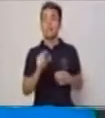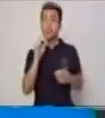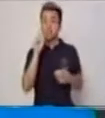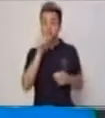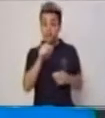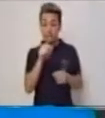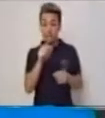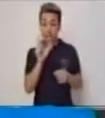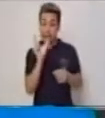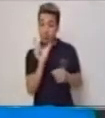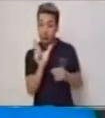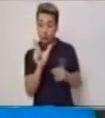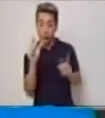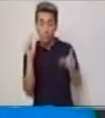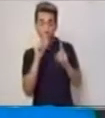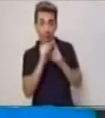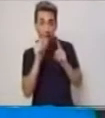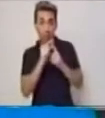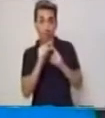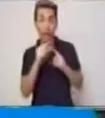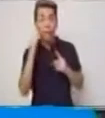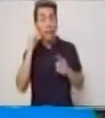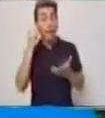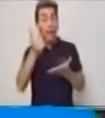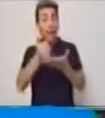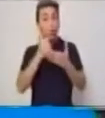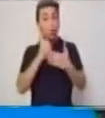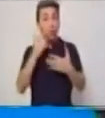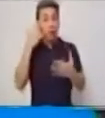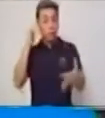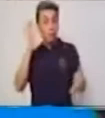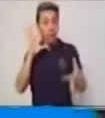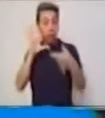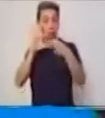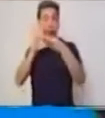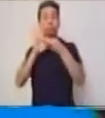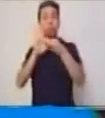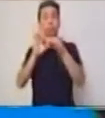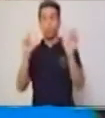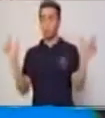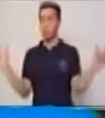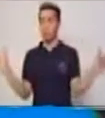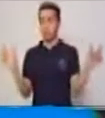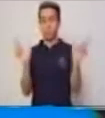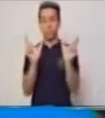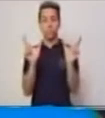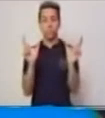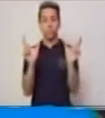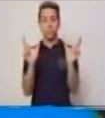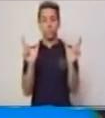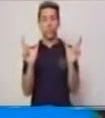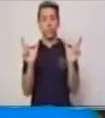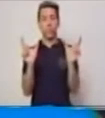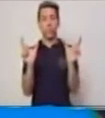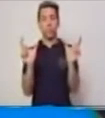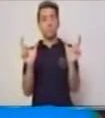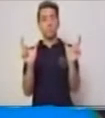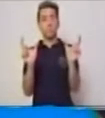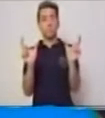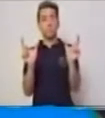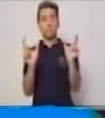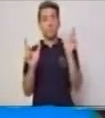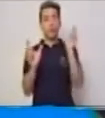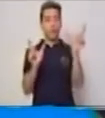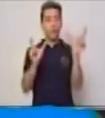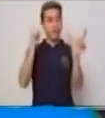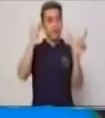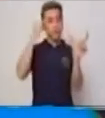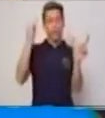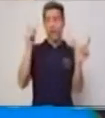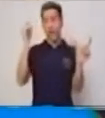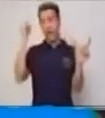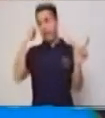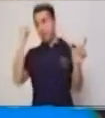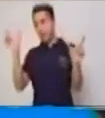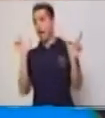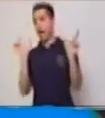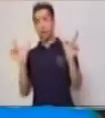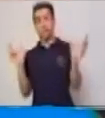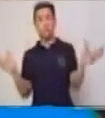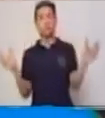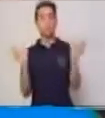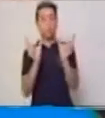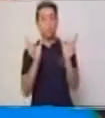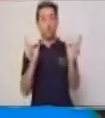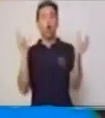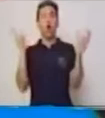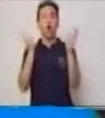palabra, una proposición de la otra. Veamos otro ejemplo. Este está más fácil porque ya